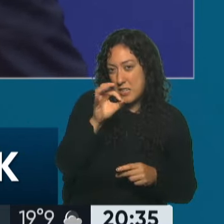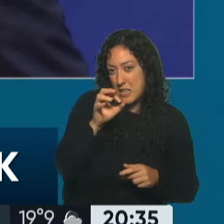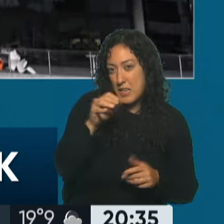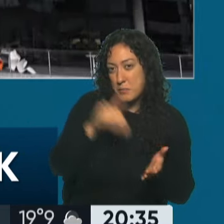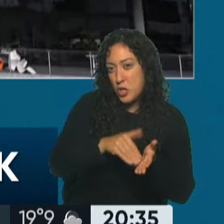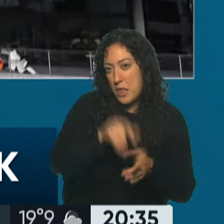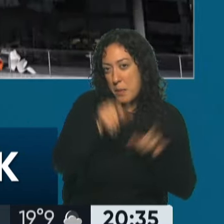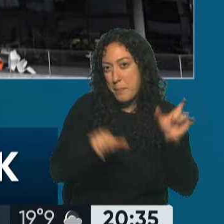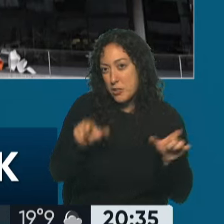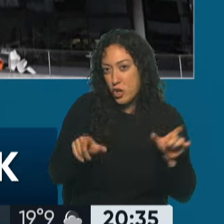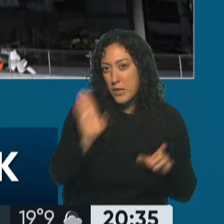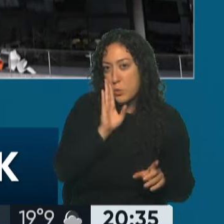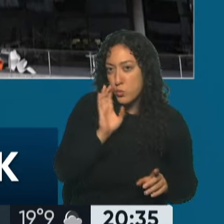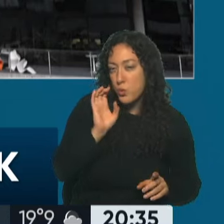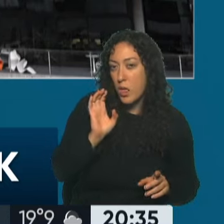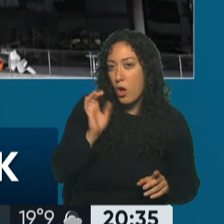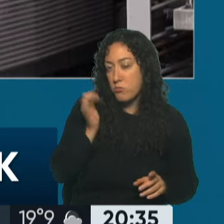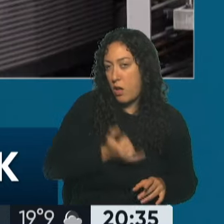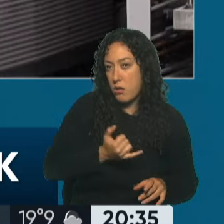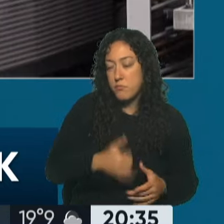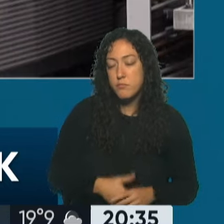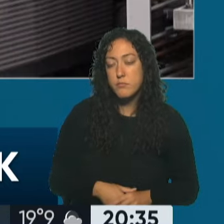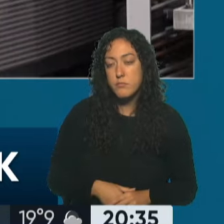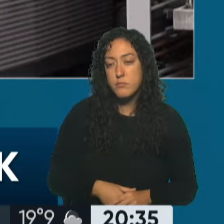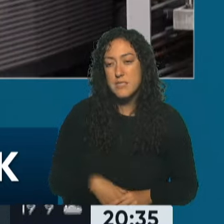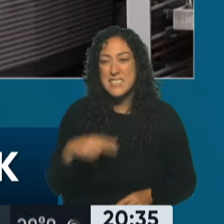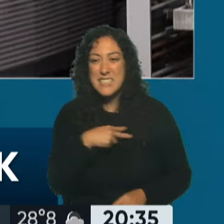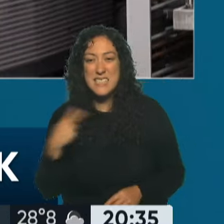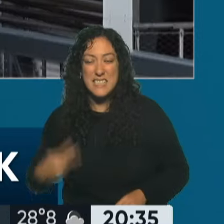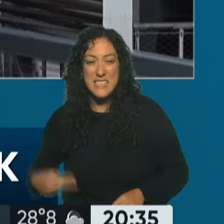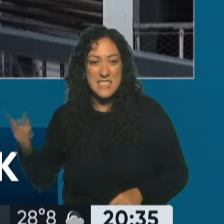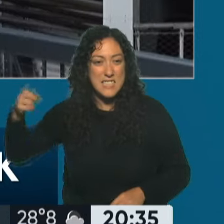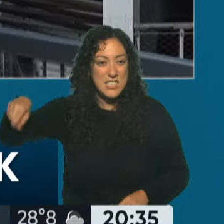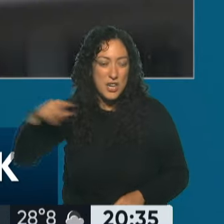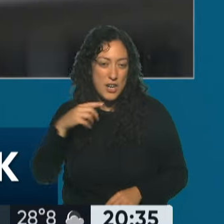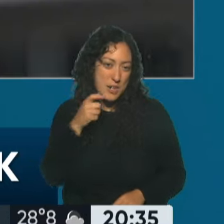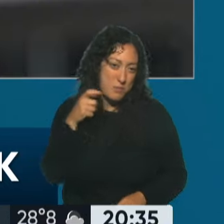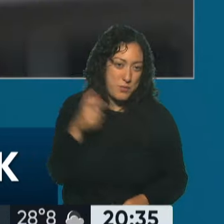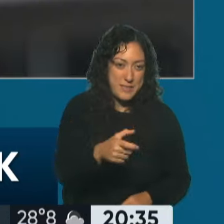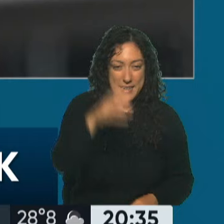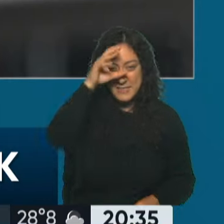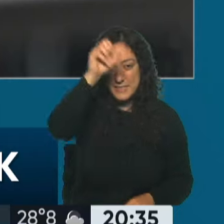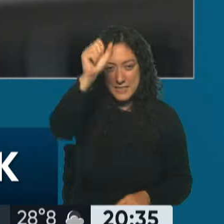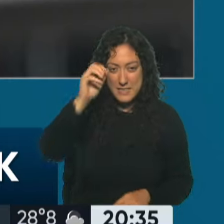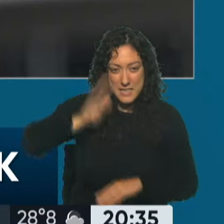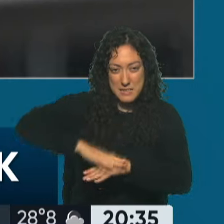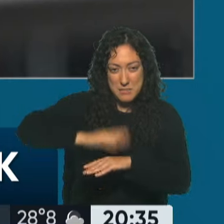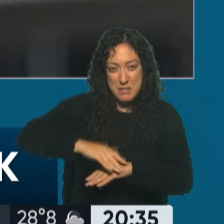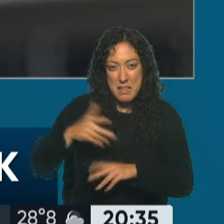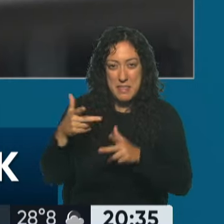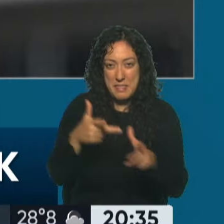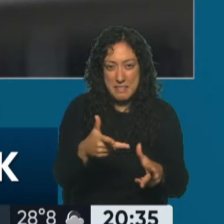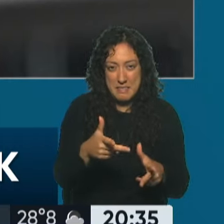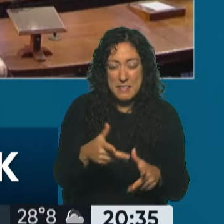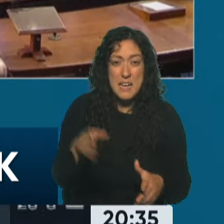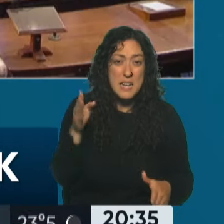usuarios solo en Estados Unidos. Desde China respondieron, lo hizo el portavoz de la Cancillería, y dijo que Estados Unidos no tiene